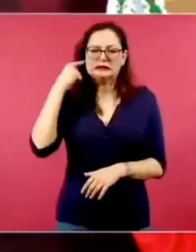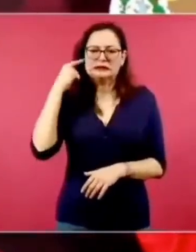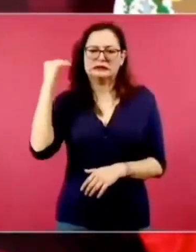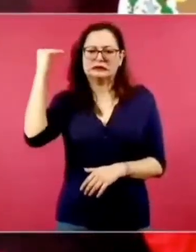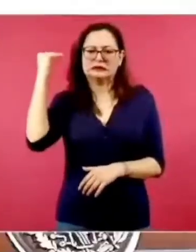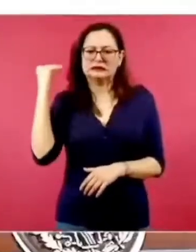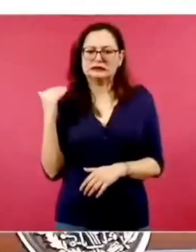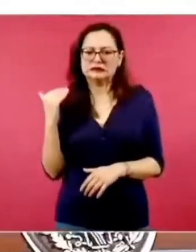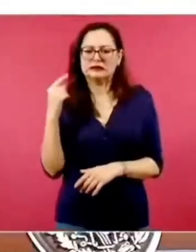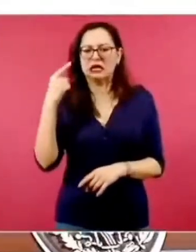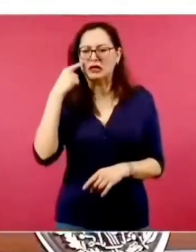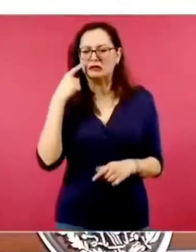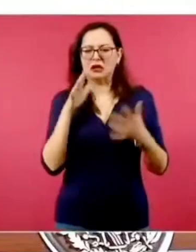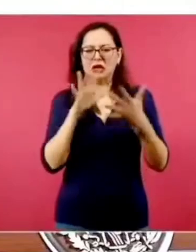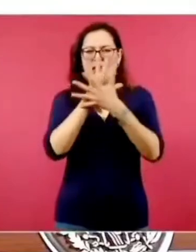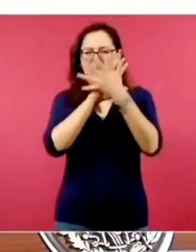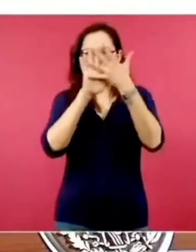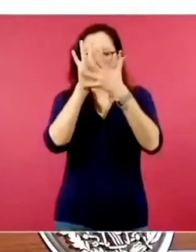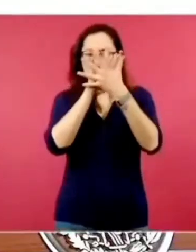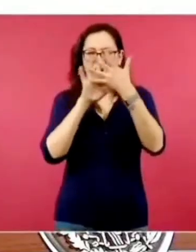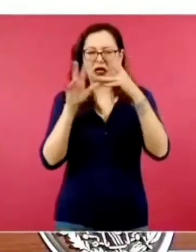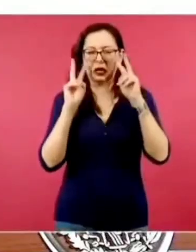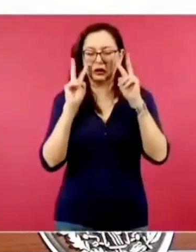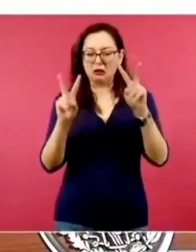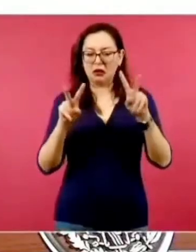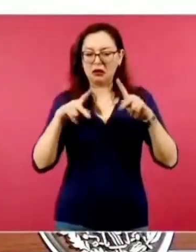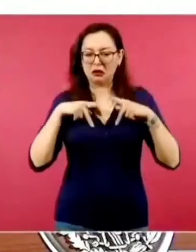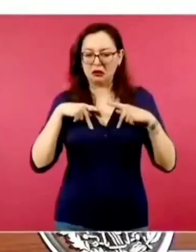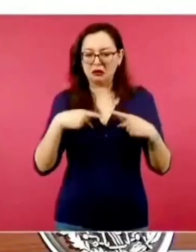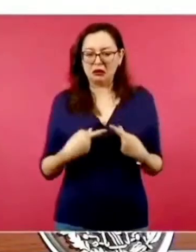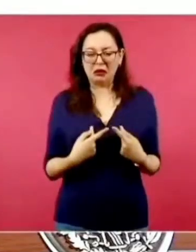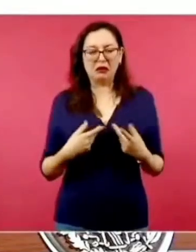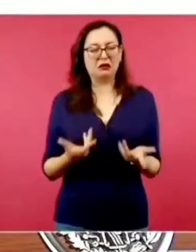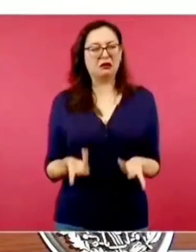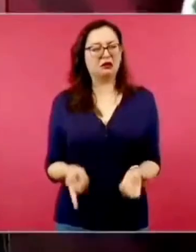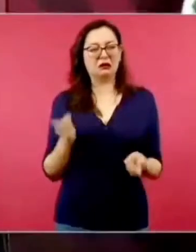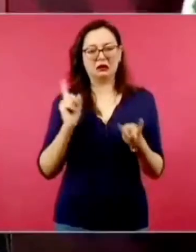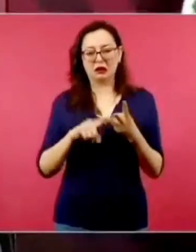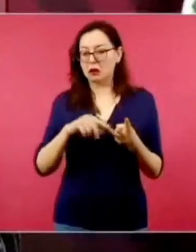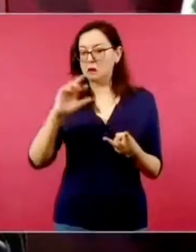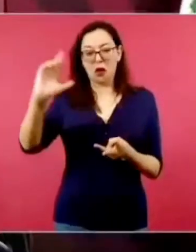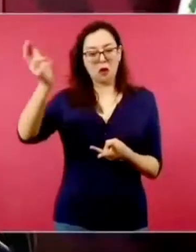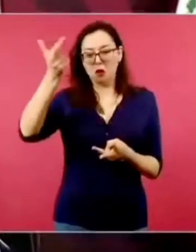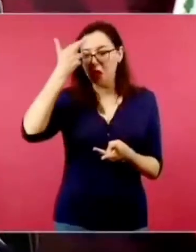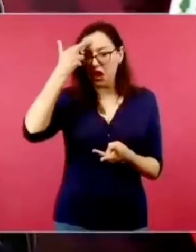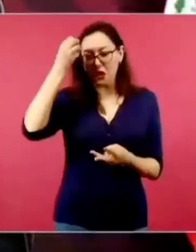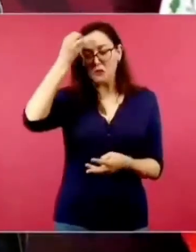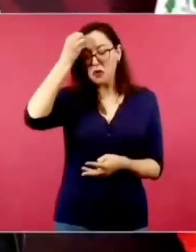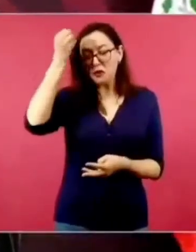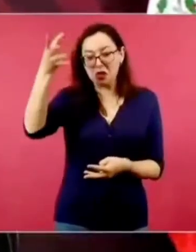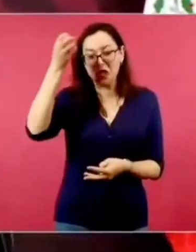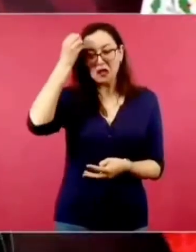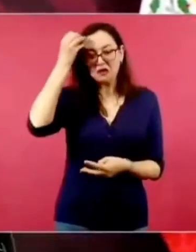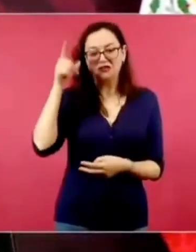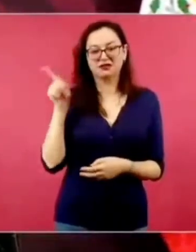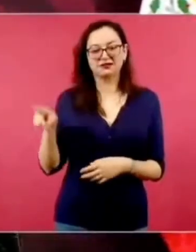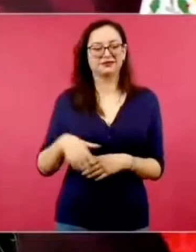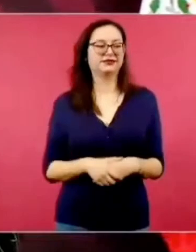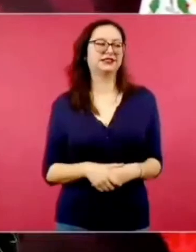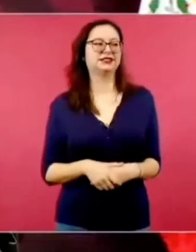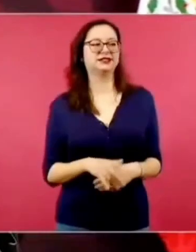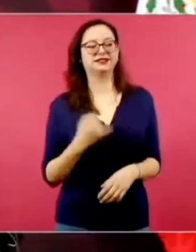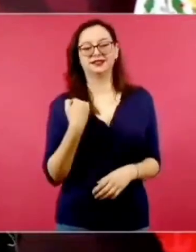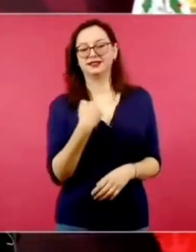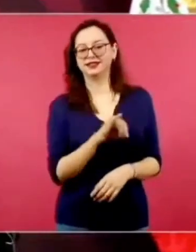no veo bien, ya no me acuerdo bien de las cosas.